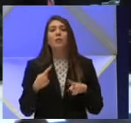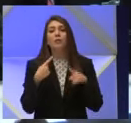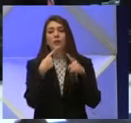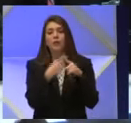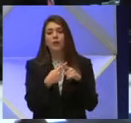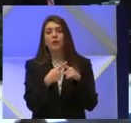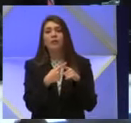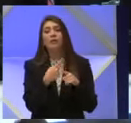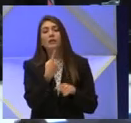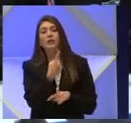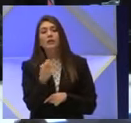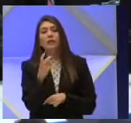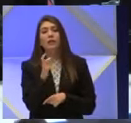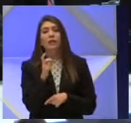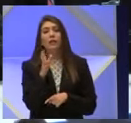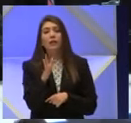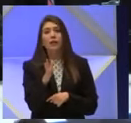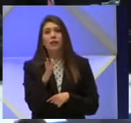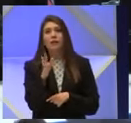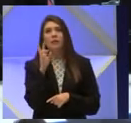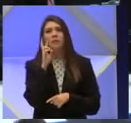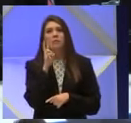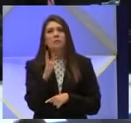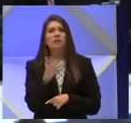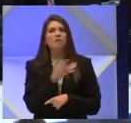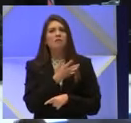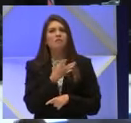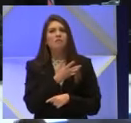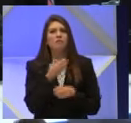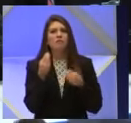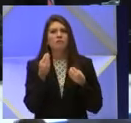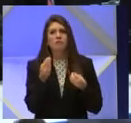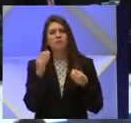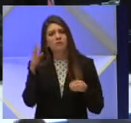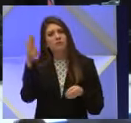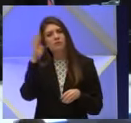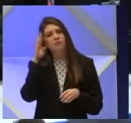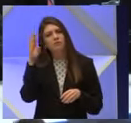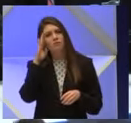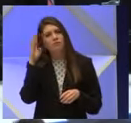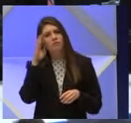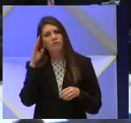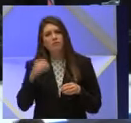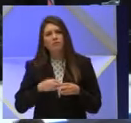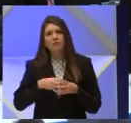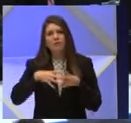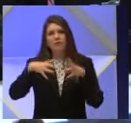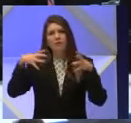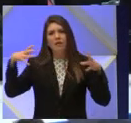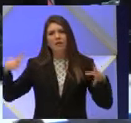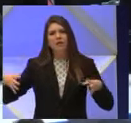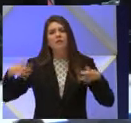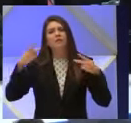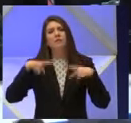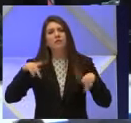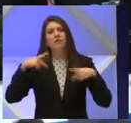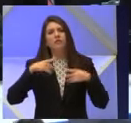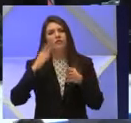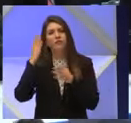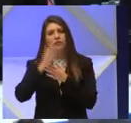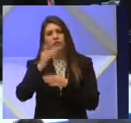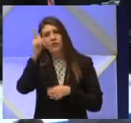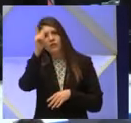135 misiones nos damos cuenta de cómo creció exponencialmente el número de astronautas